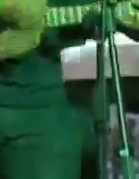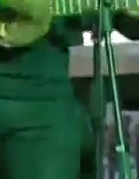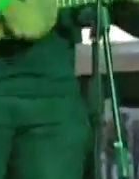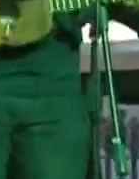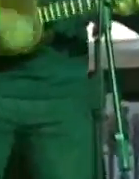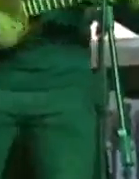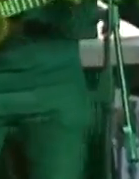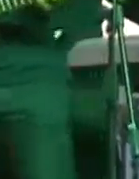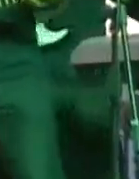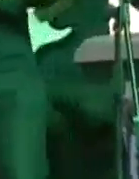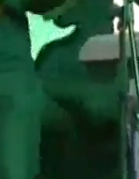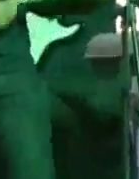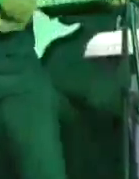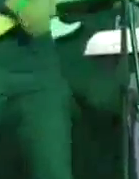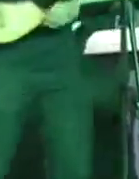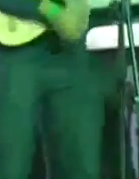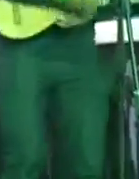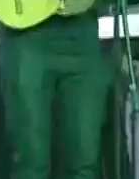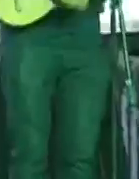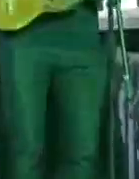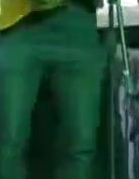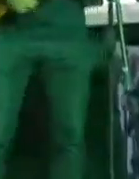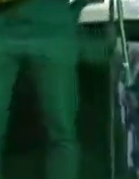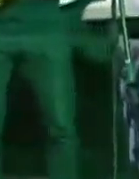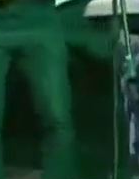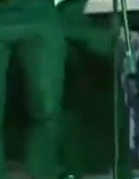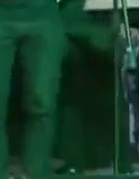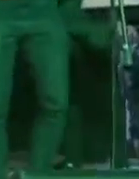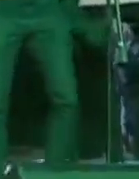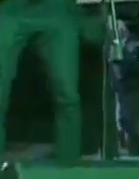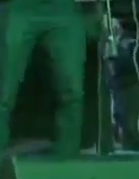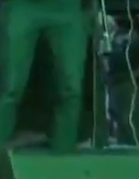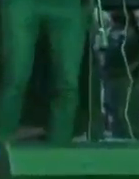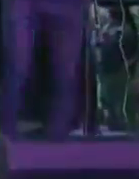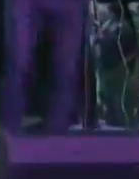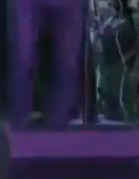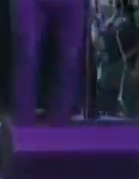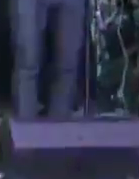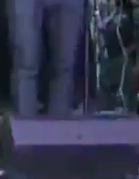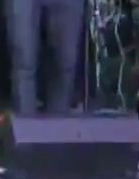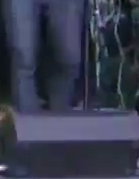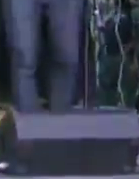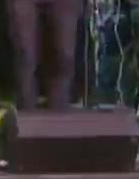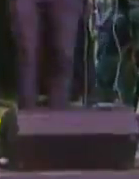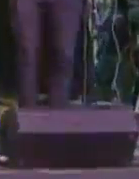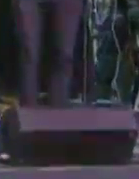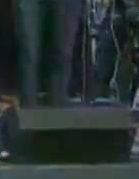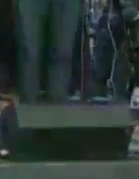Soy el negrito fullero, el que toca los males, que soy el que soy.